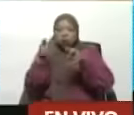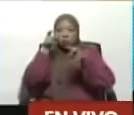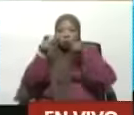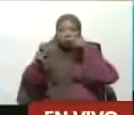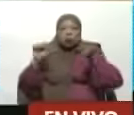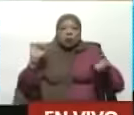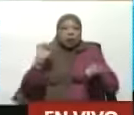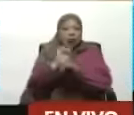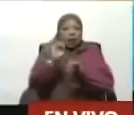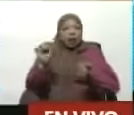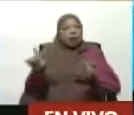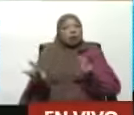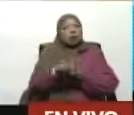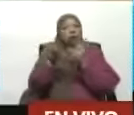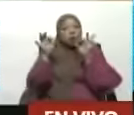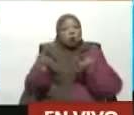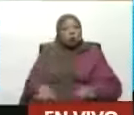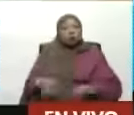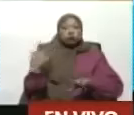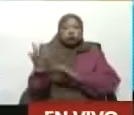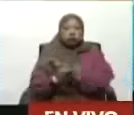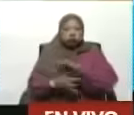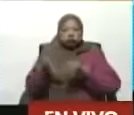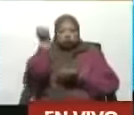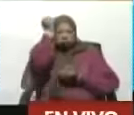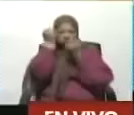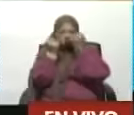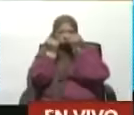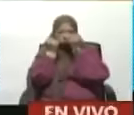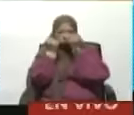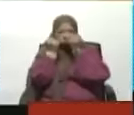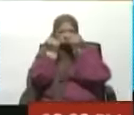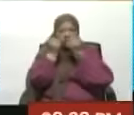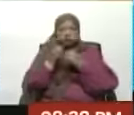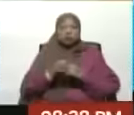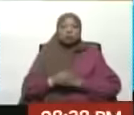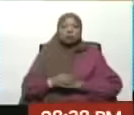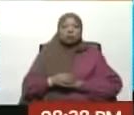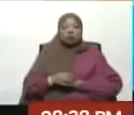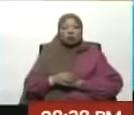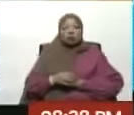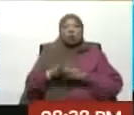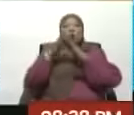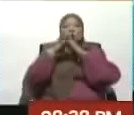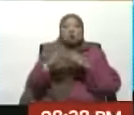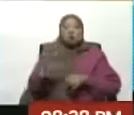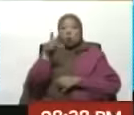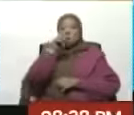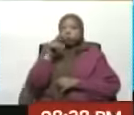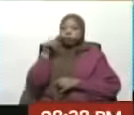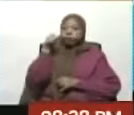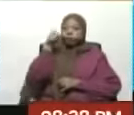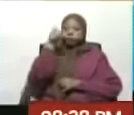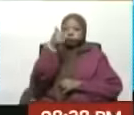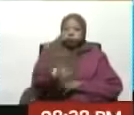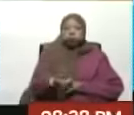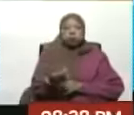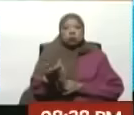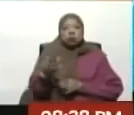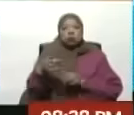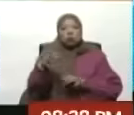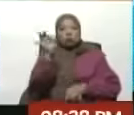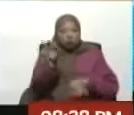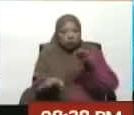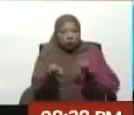el peso de la ley, porque este es un acto terrorista, que le metan todos los años, que dice el código,